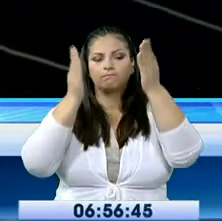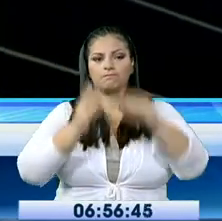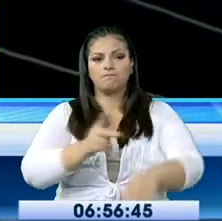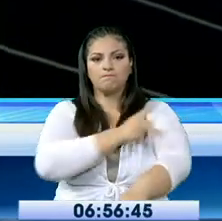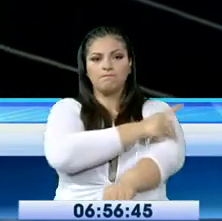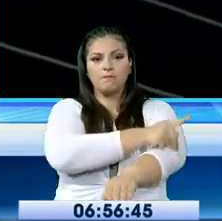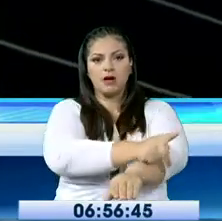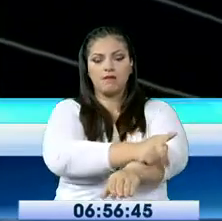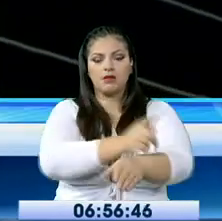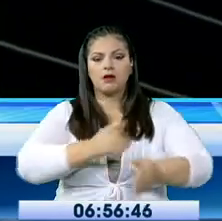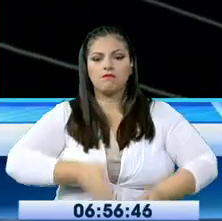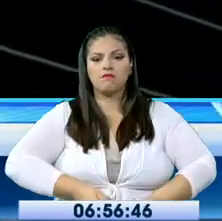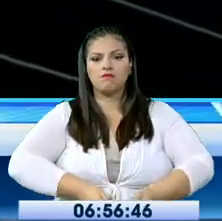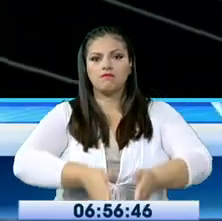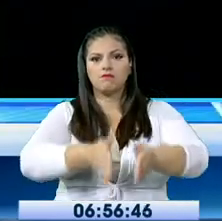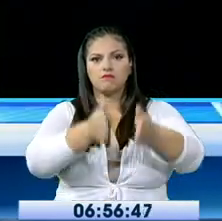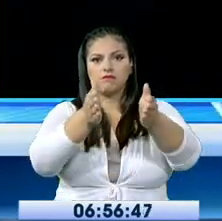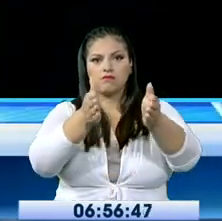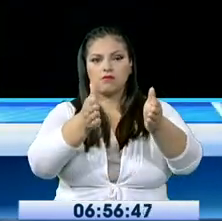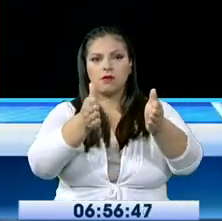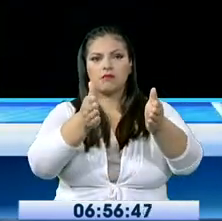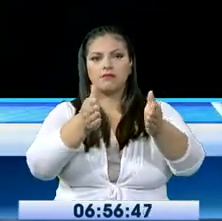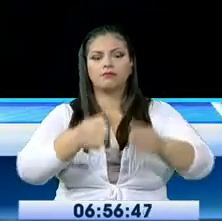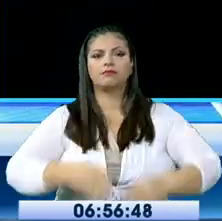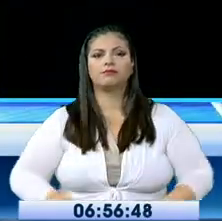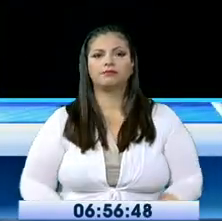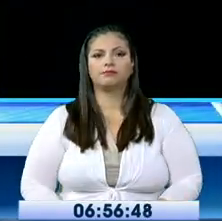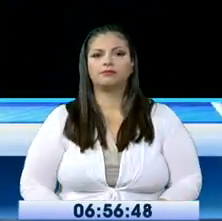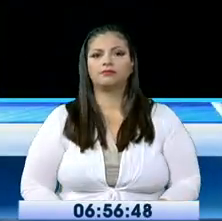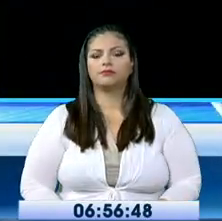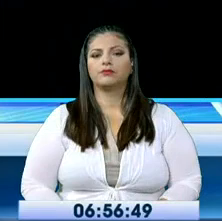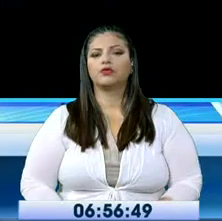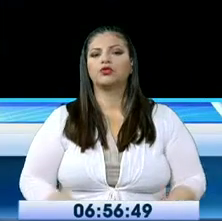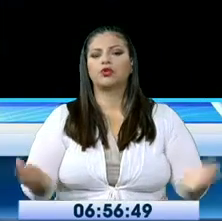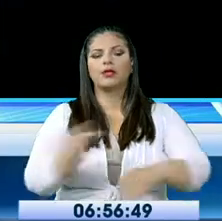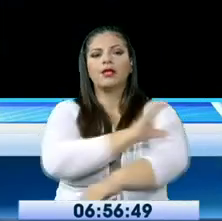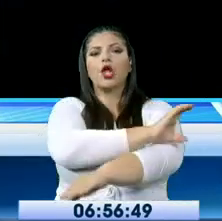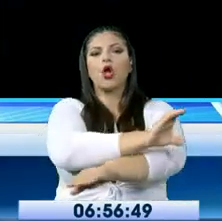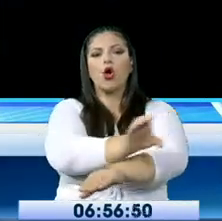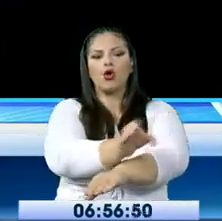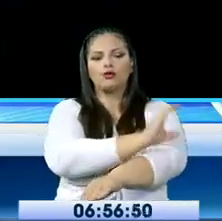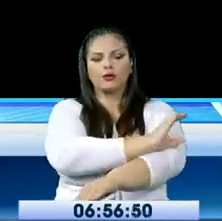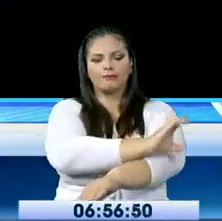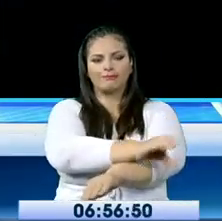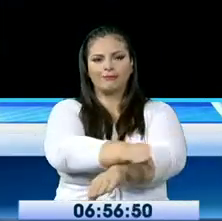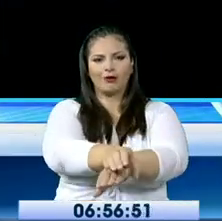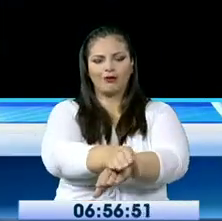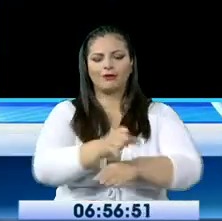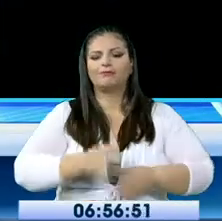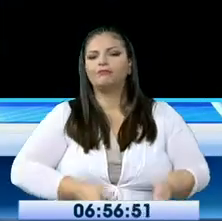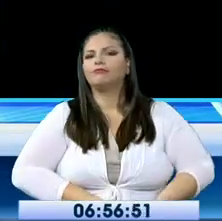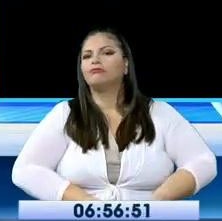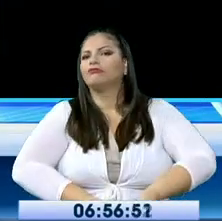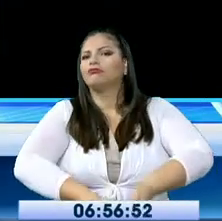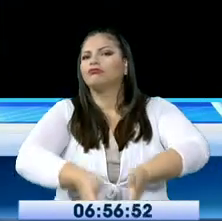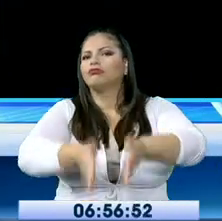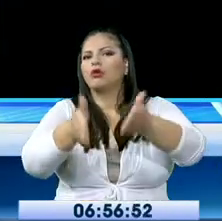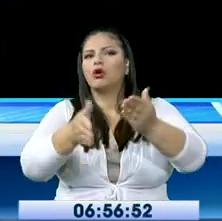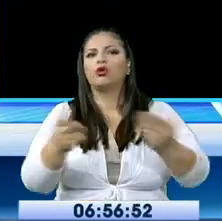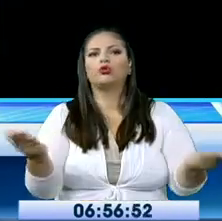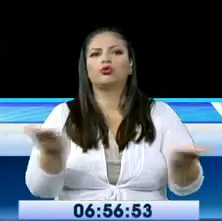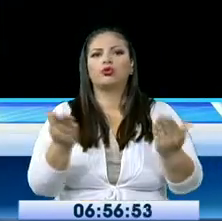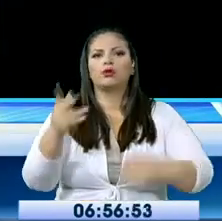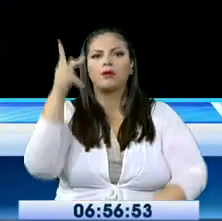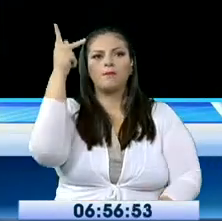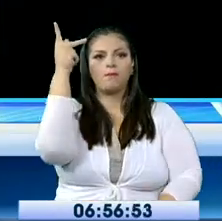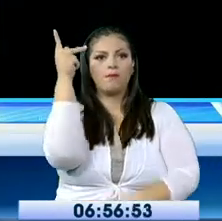hacia el peaje, por Puerto Azul y esos sectores de por ahí. Así es. Hay iluminación, pero es como que